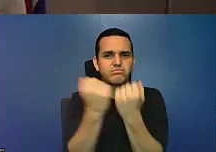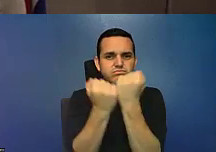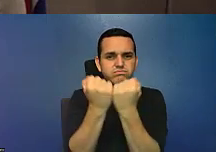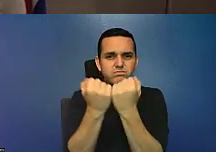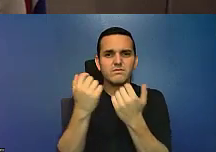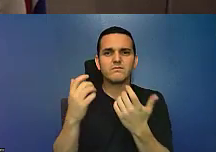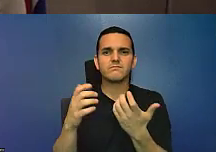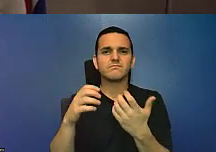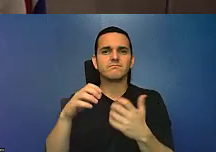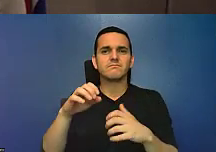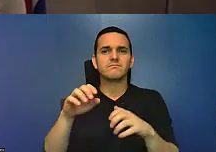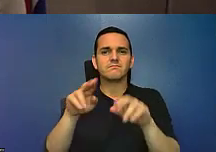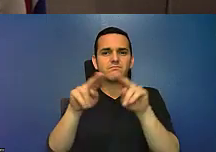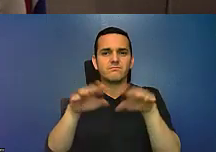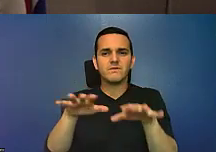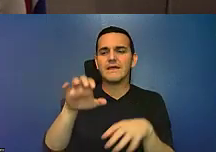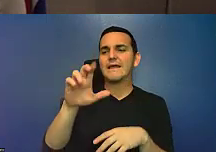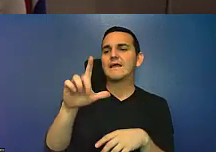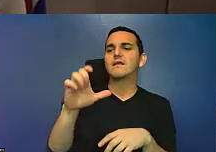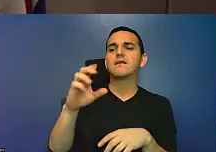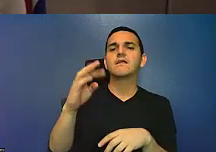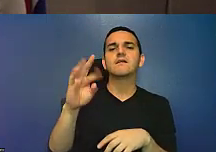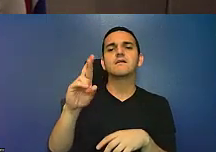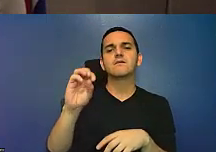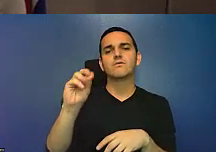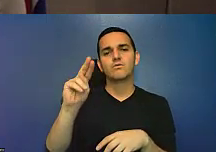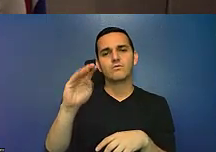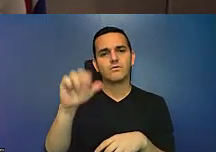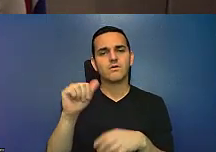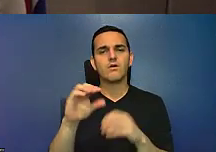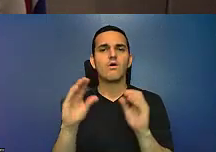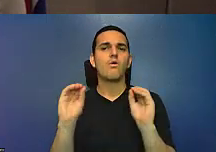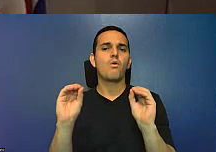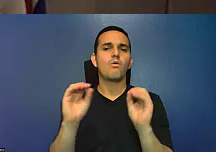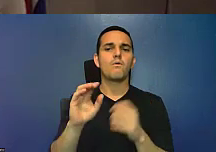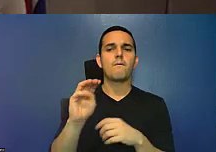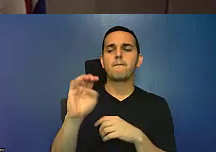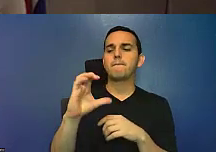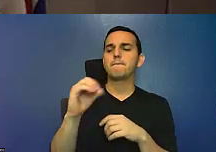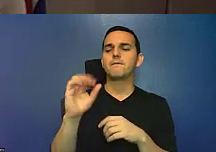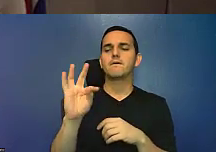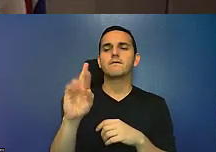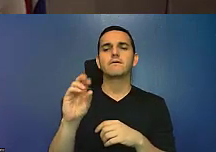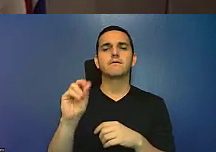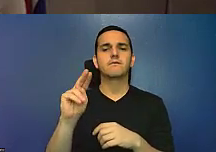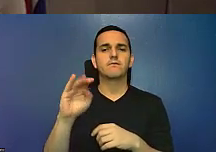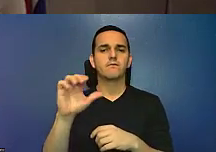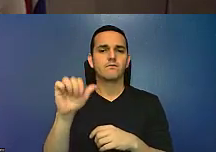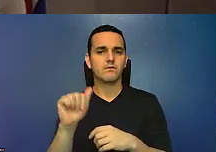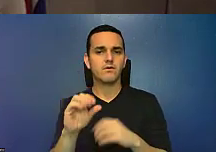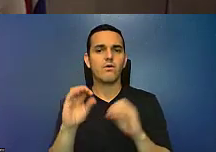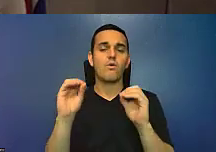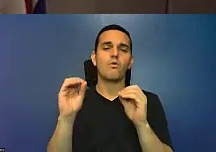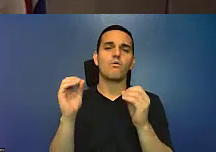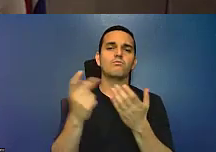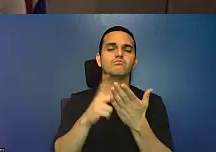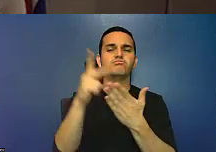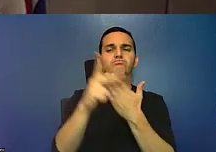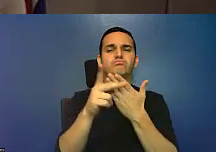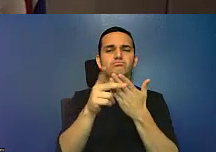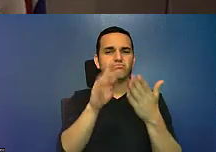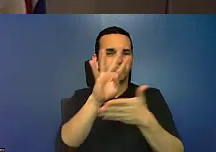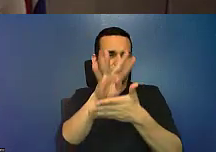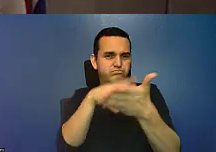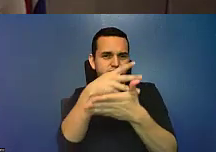electrónica, la mecatrónica y otras áreas de interés como la programación y el diseño. Lo que